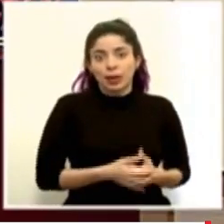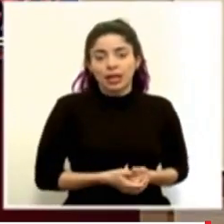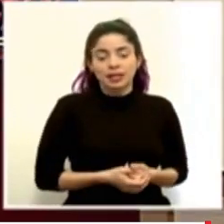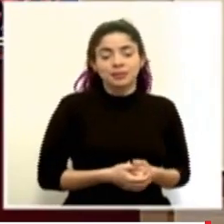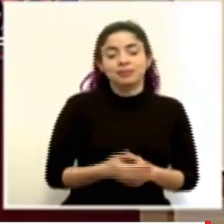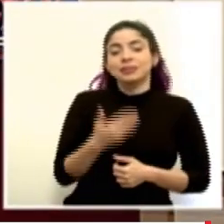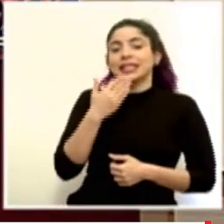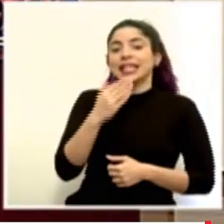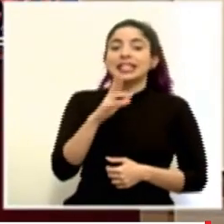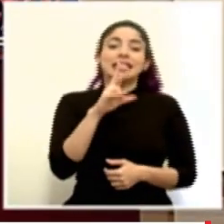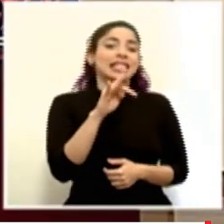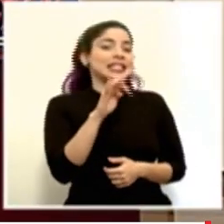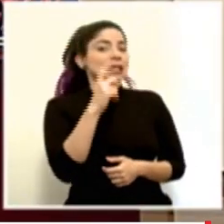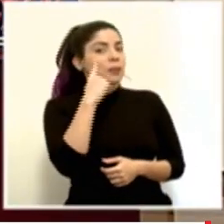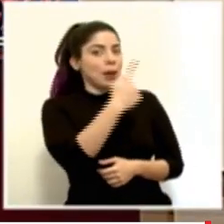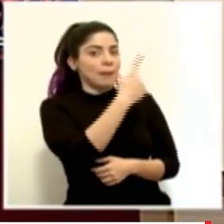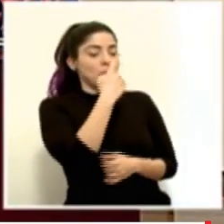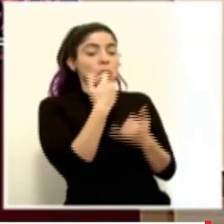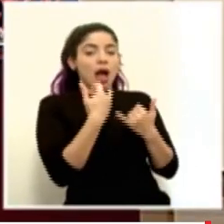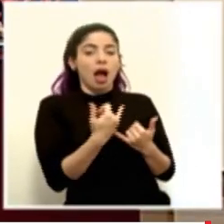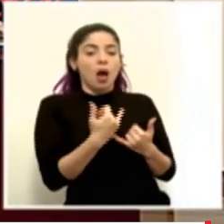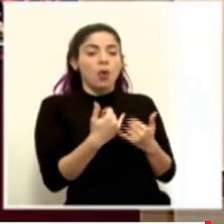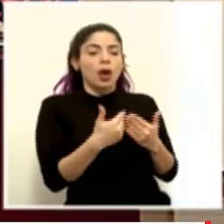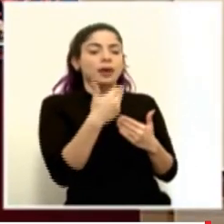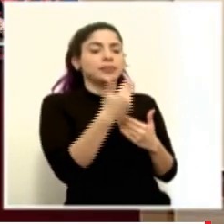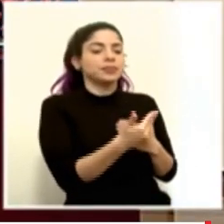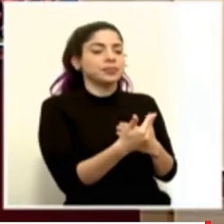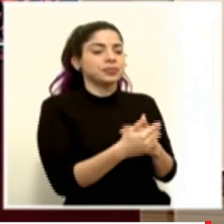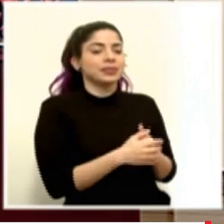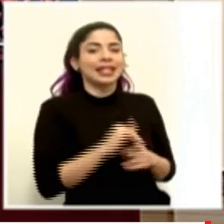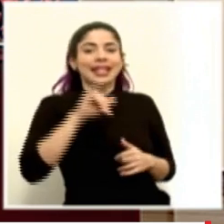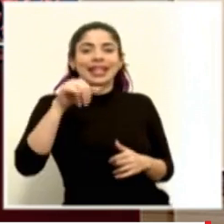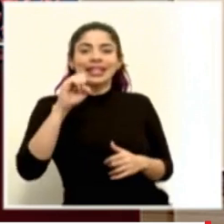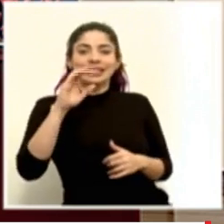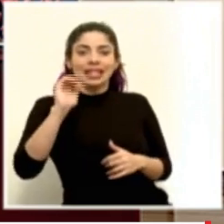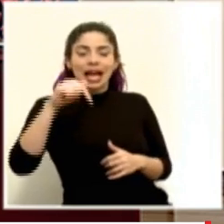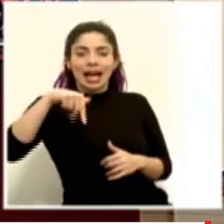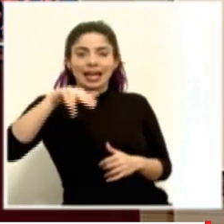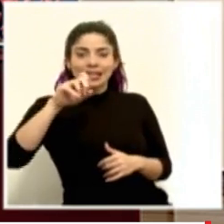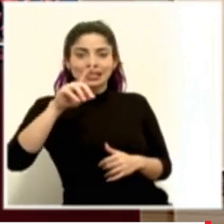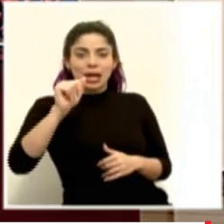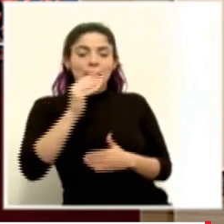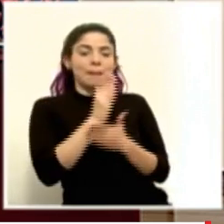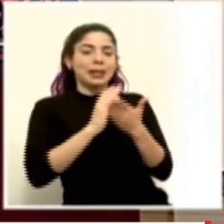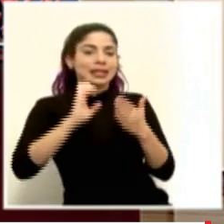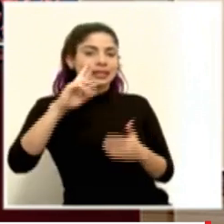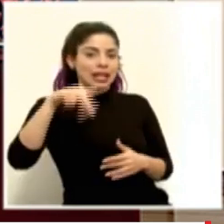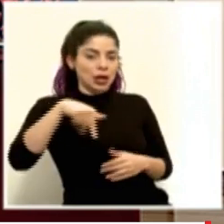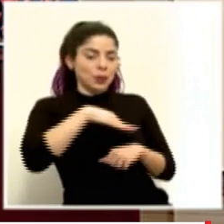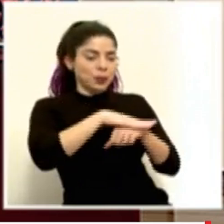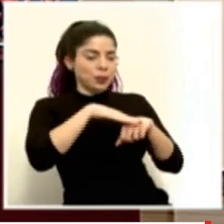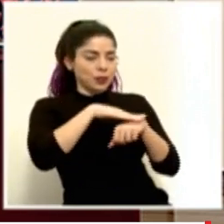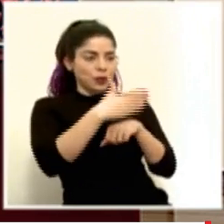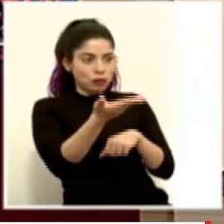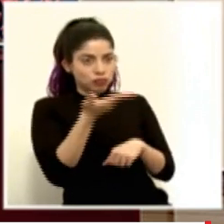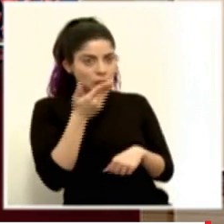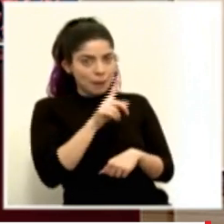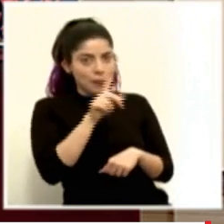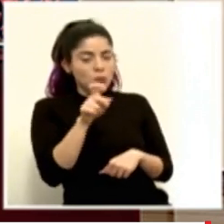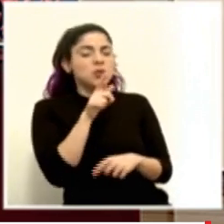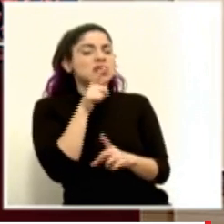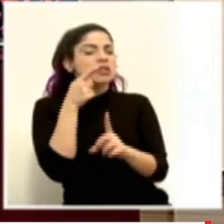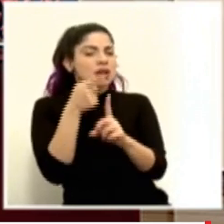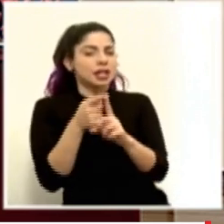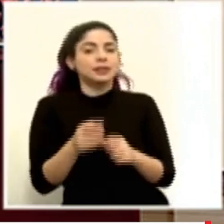Cristina Hidalgo por su consulta. A continuación escucharemos a Jessica Quesada, del medio digital CR Hoy. Por favor, su consulta y hacia quién